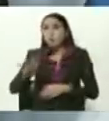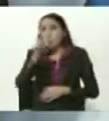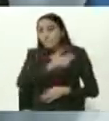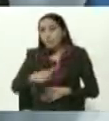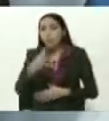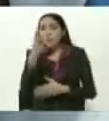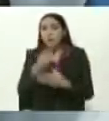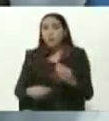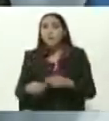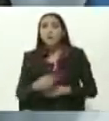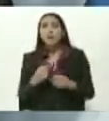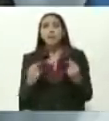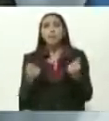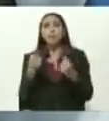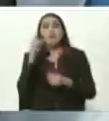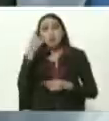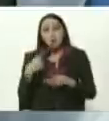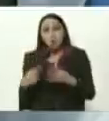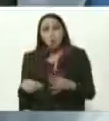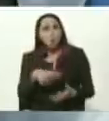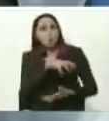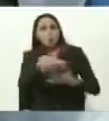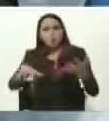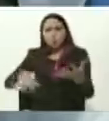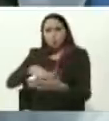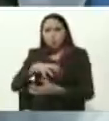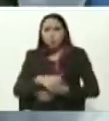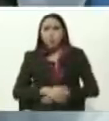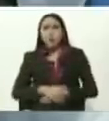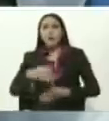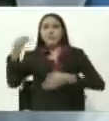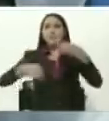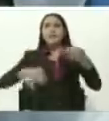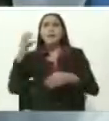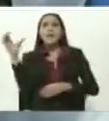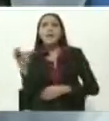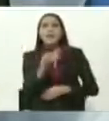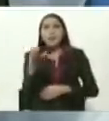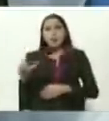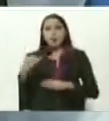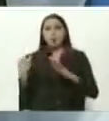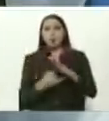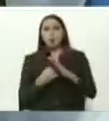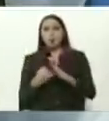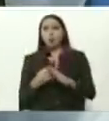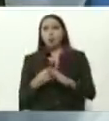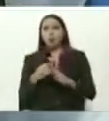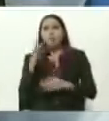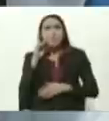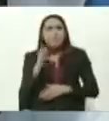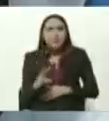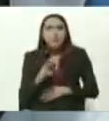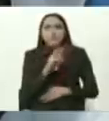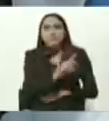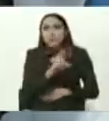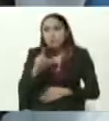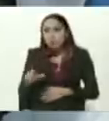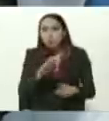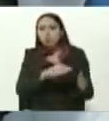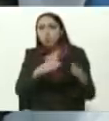entre ellas, entre otros casos graves. La Fiscalía colombiana solo reconoce 21